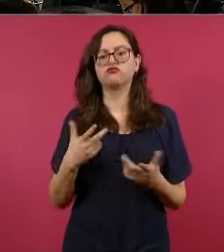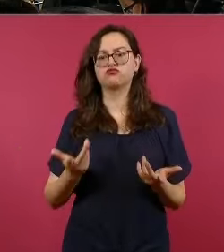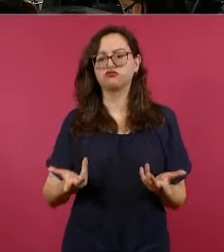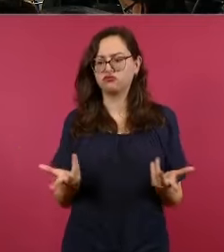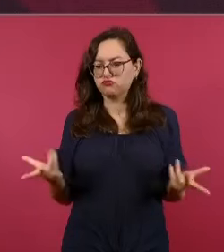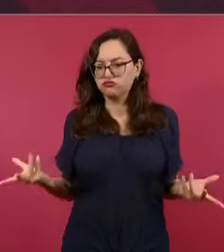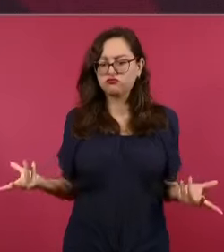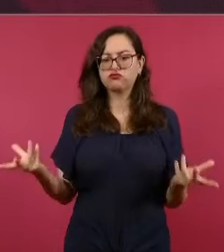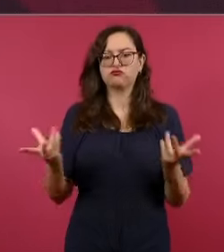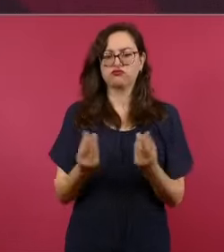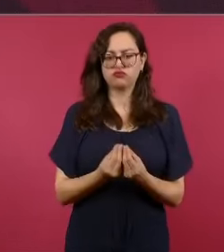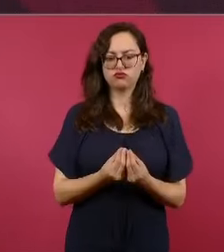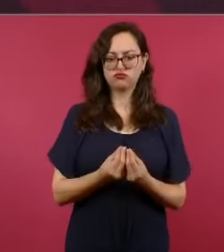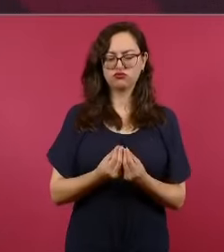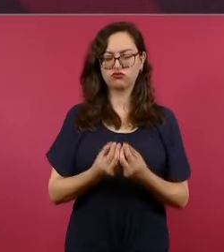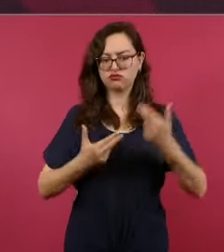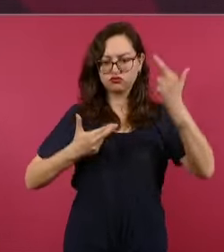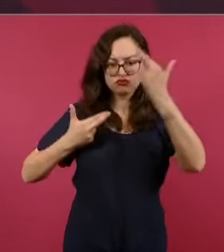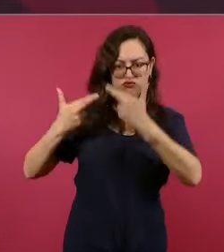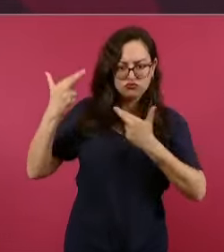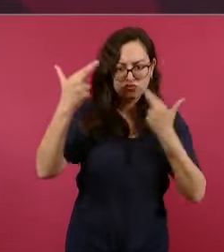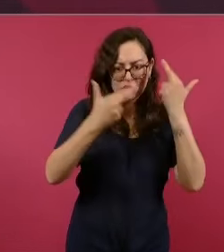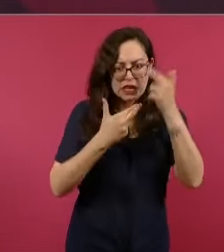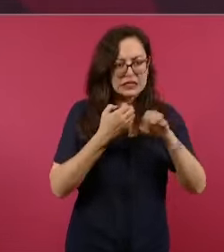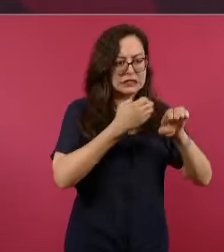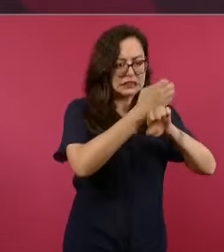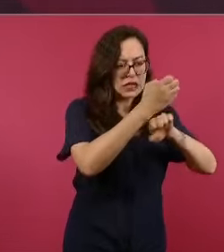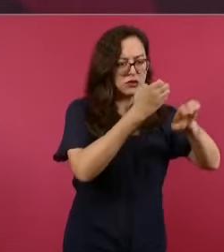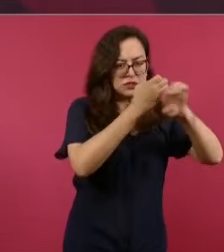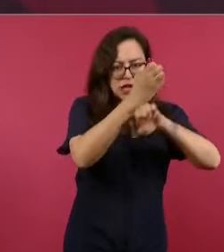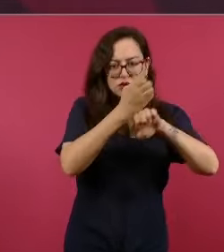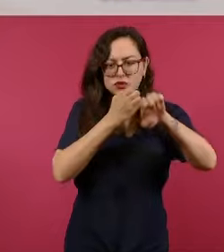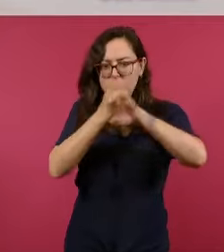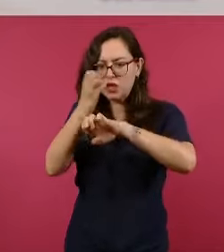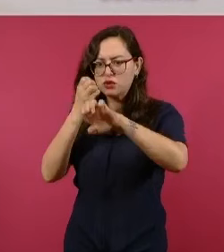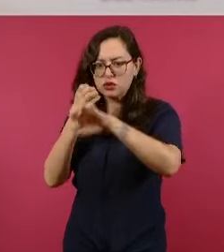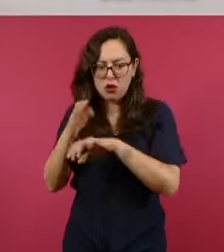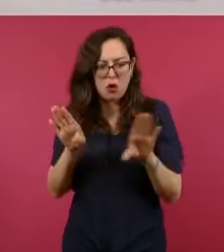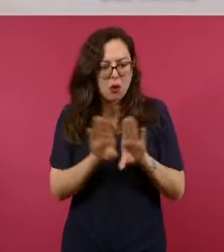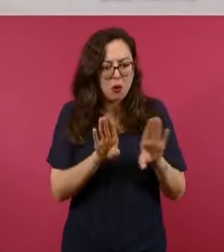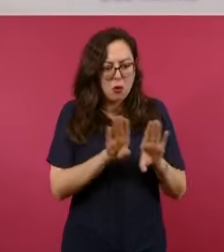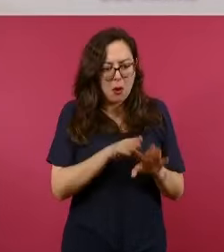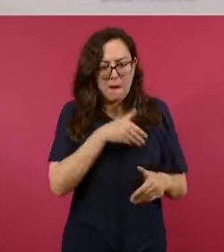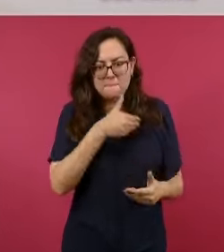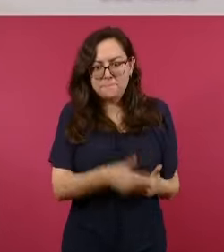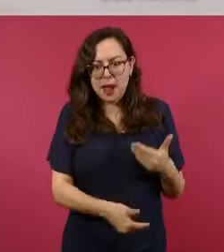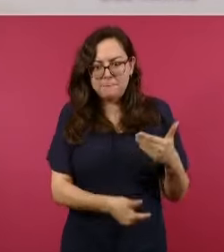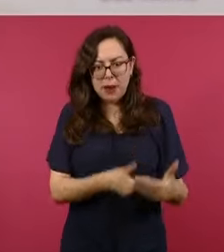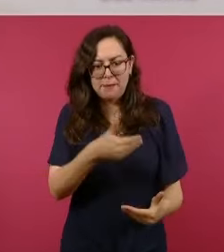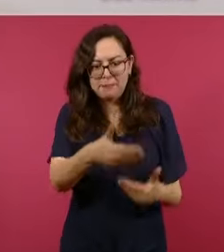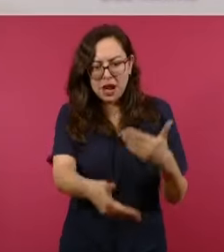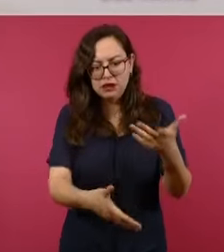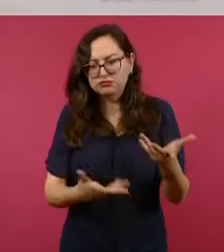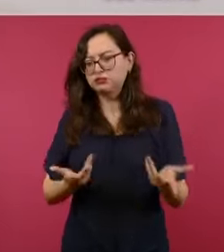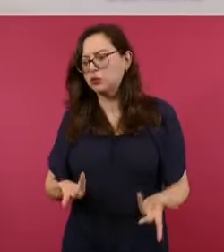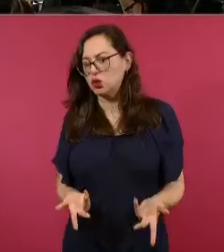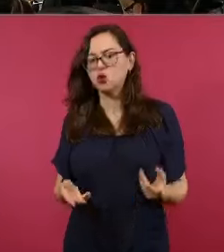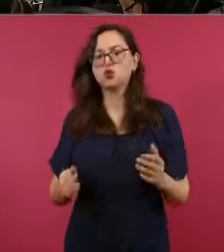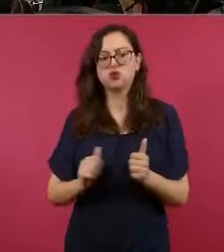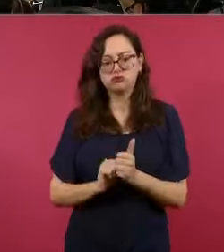de cómo vamos en cada estado porque tenemos el